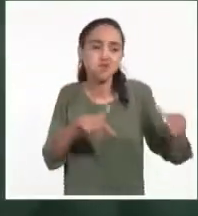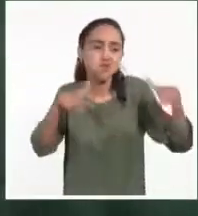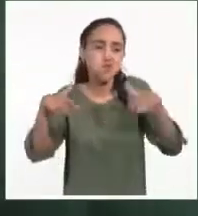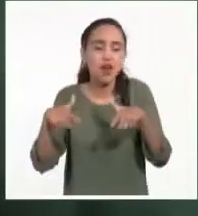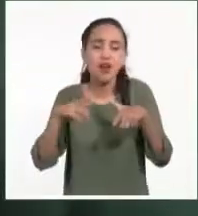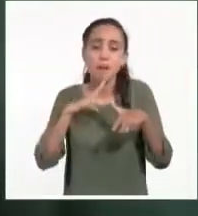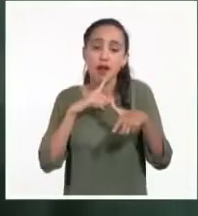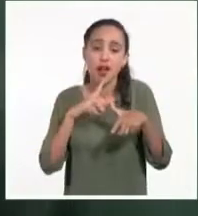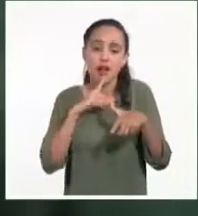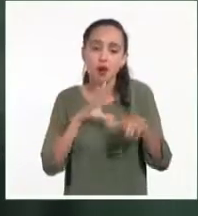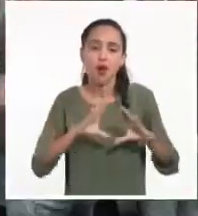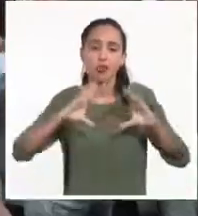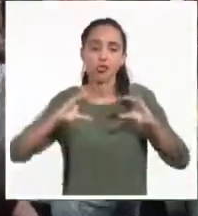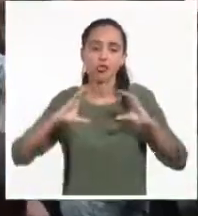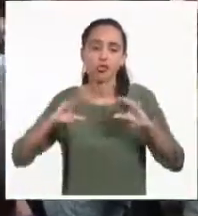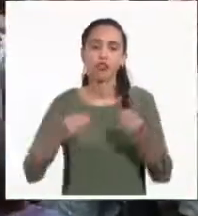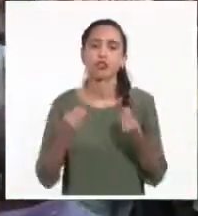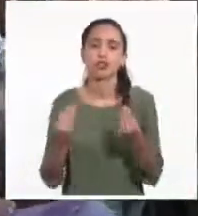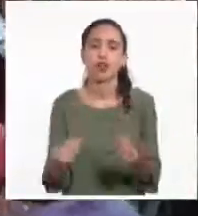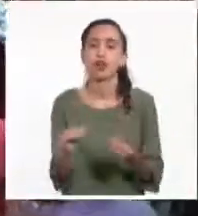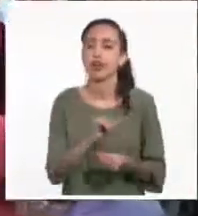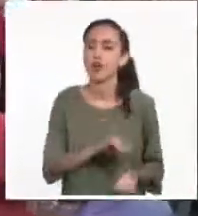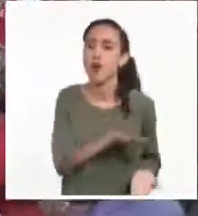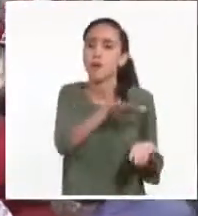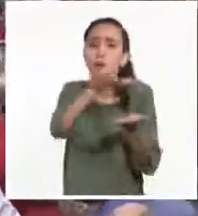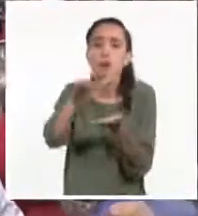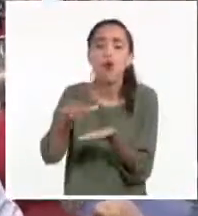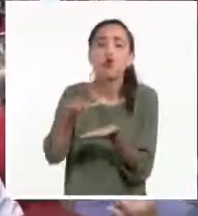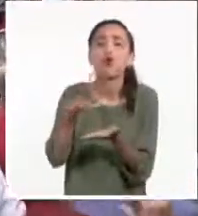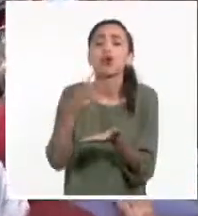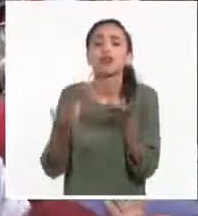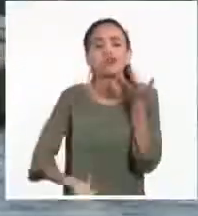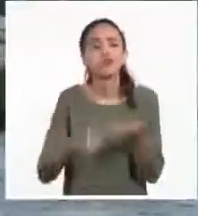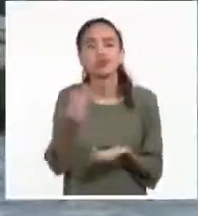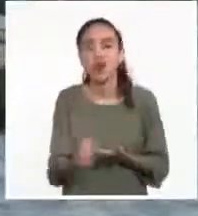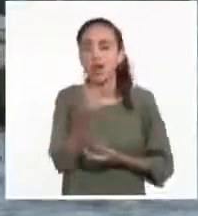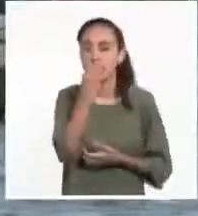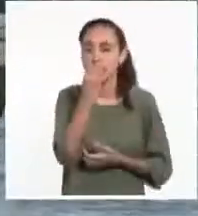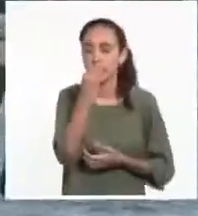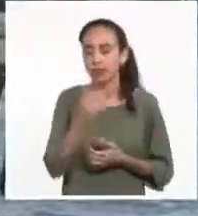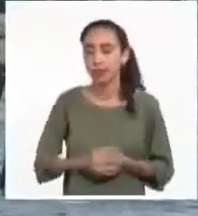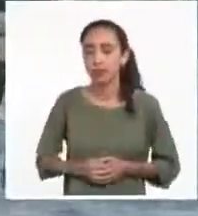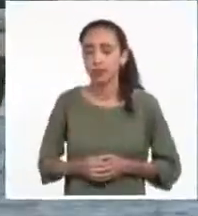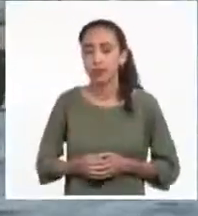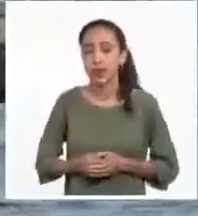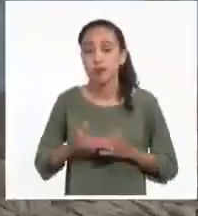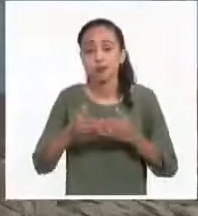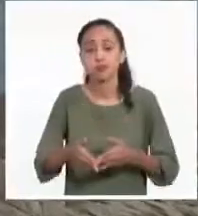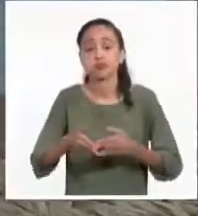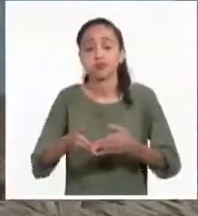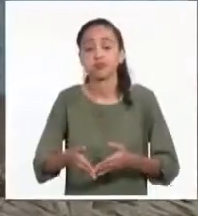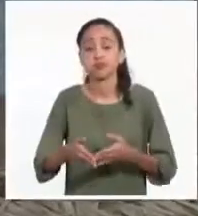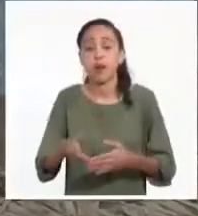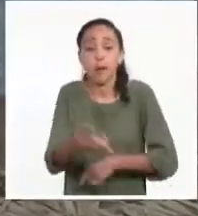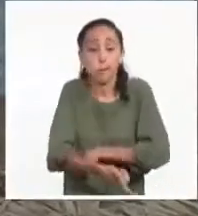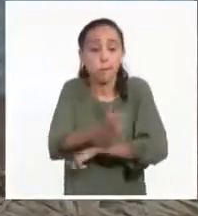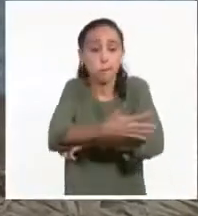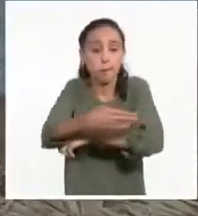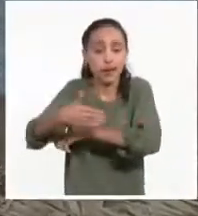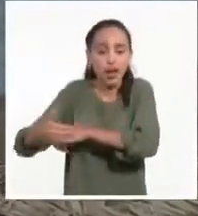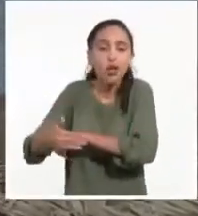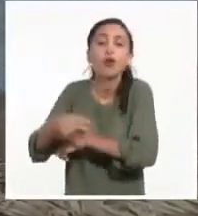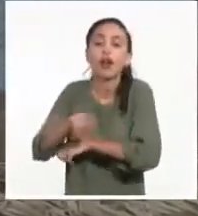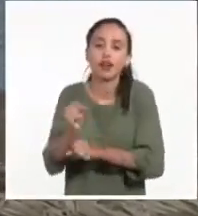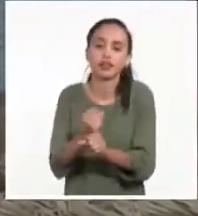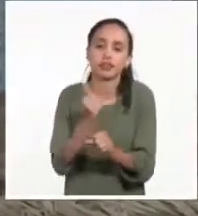y colchones. Se distribuyen módulos y se elaboran alimentos. Ya los pescadores salieron a sus faenas, un hecho que marca